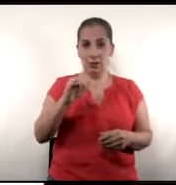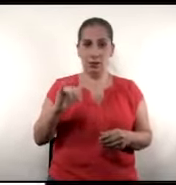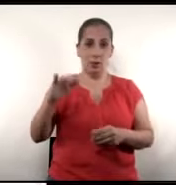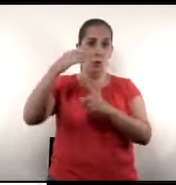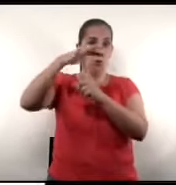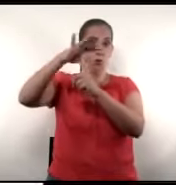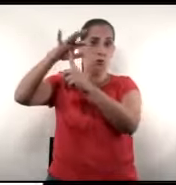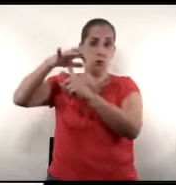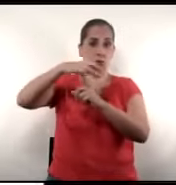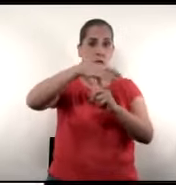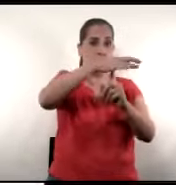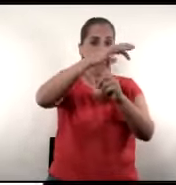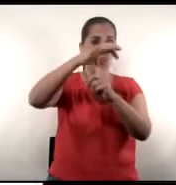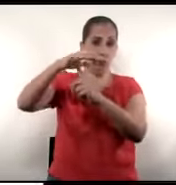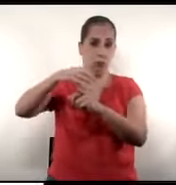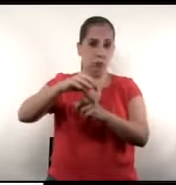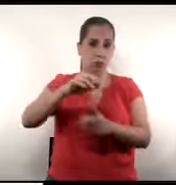aire